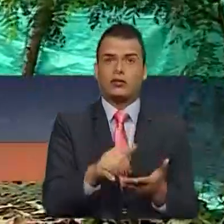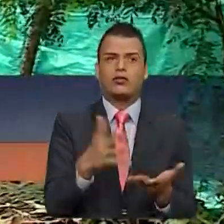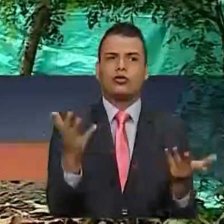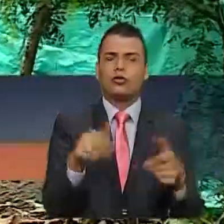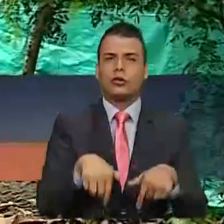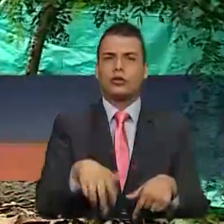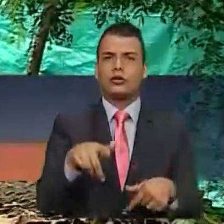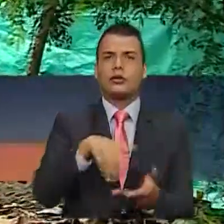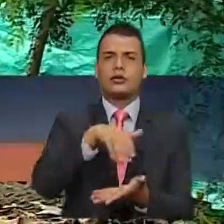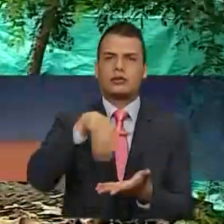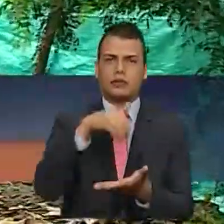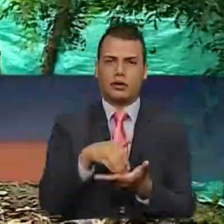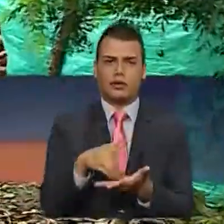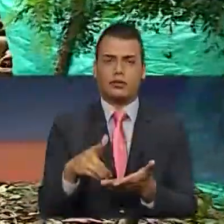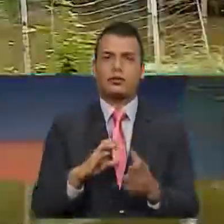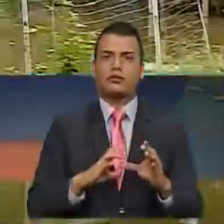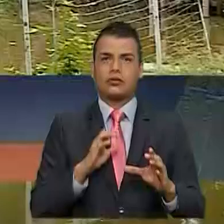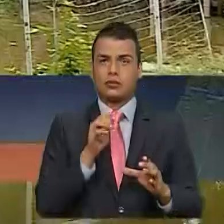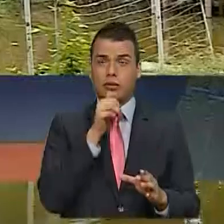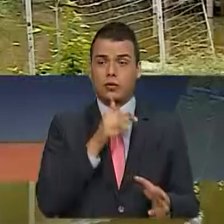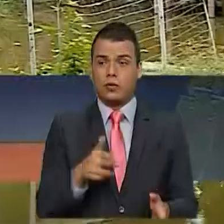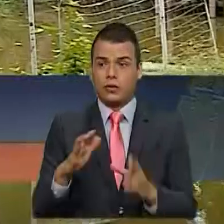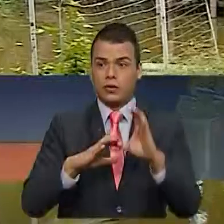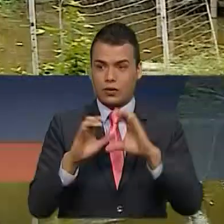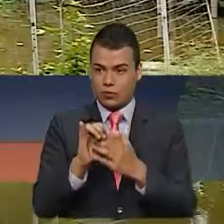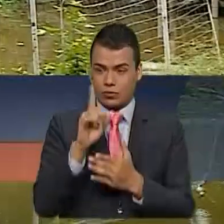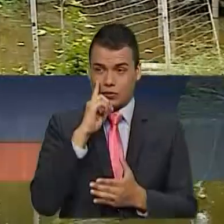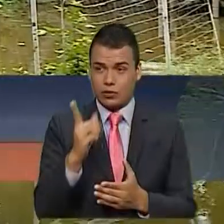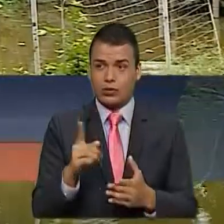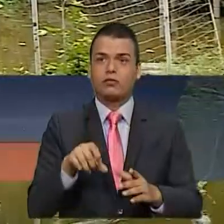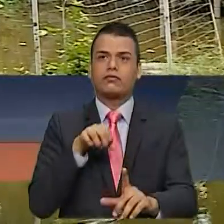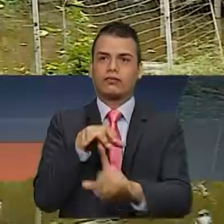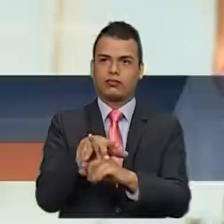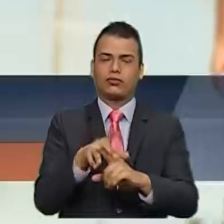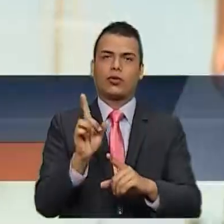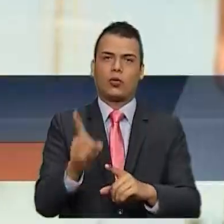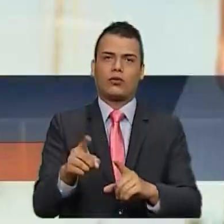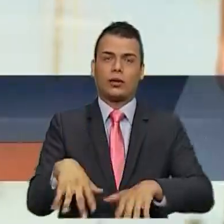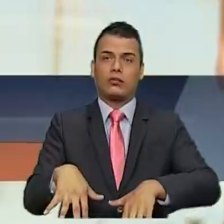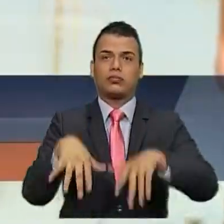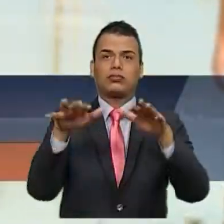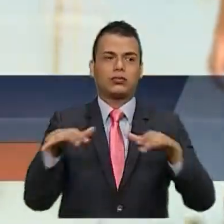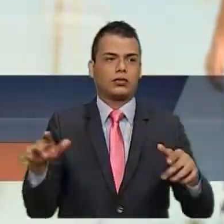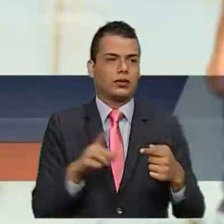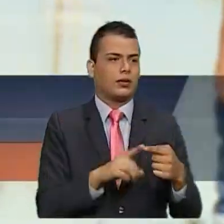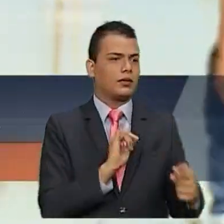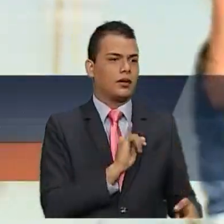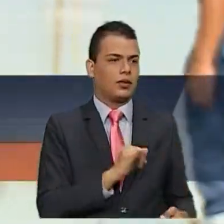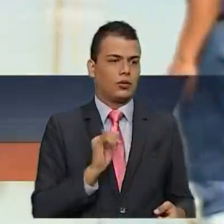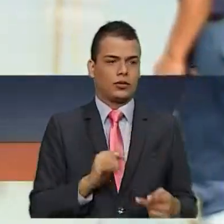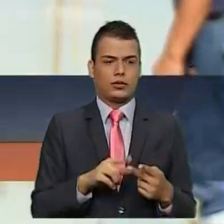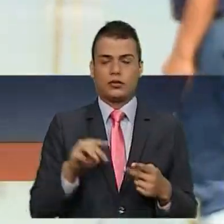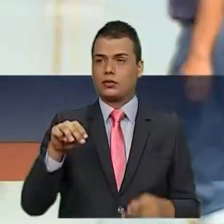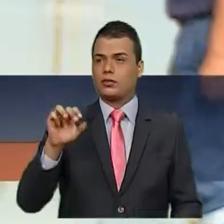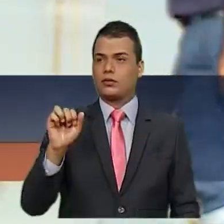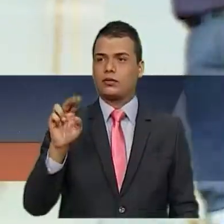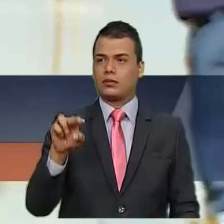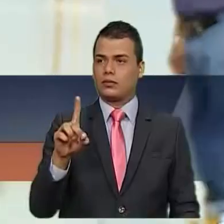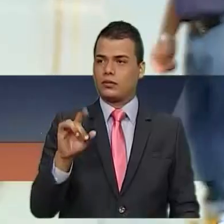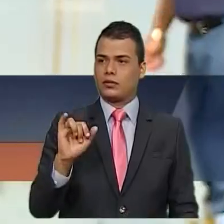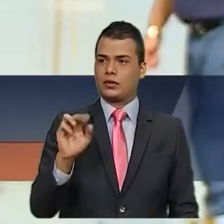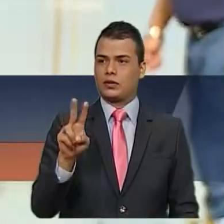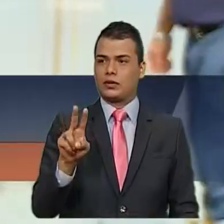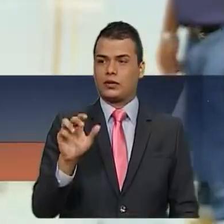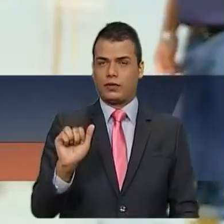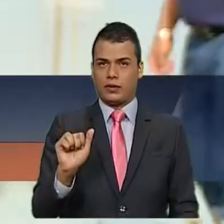del río cauca afectados tras el desbordamiento del afluente tenemos jamundí en el sector de mandiva por desbordamiento del río